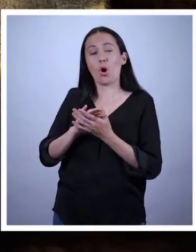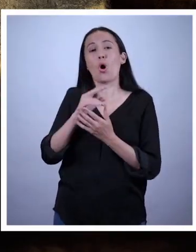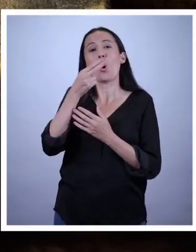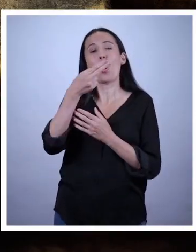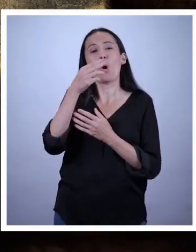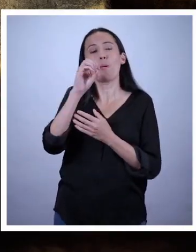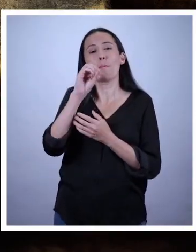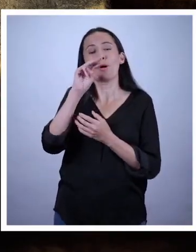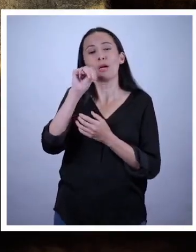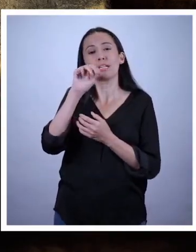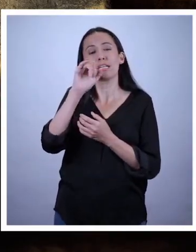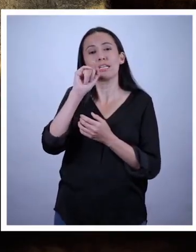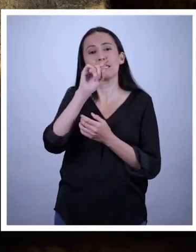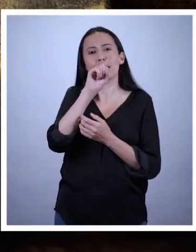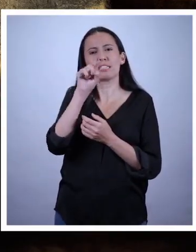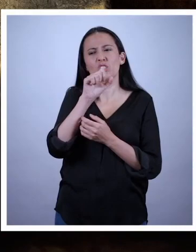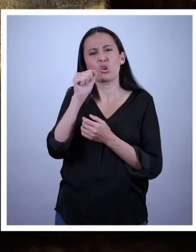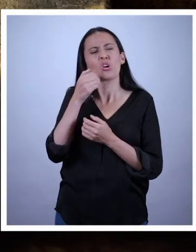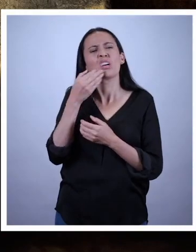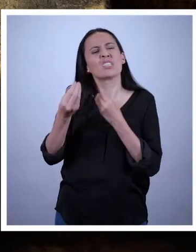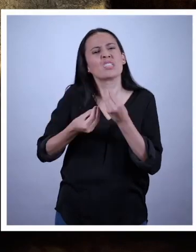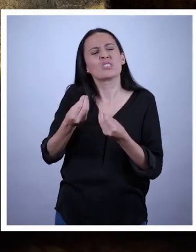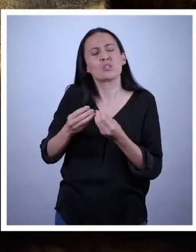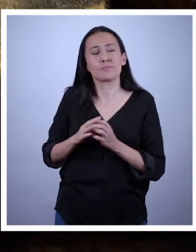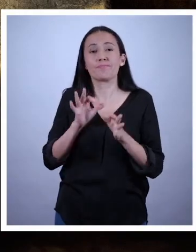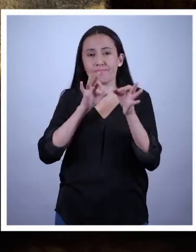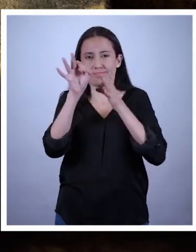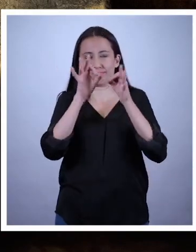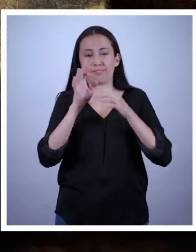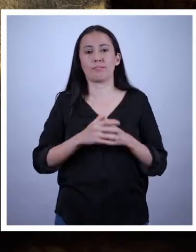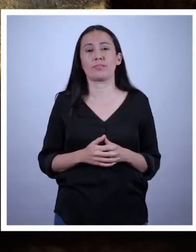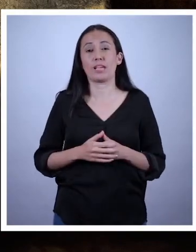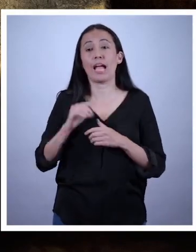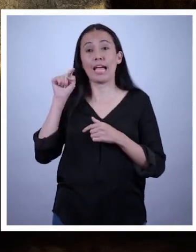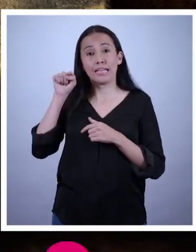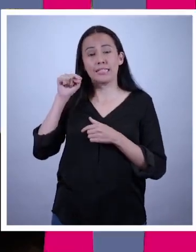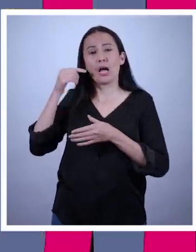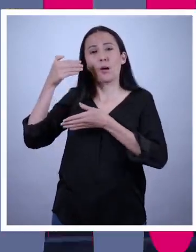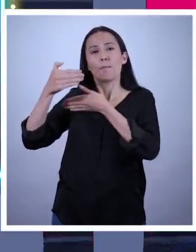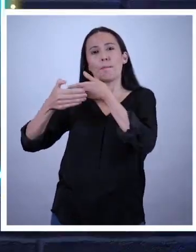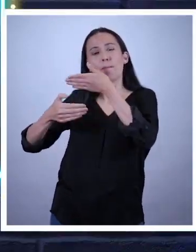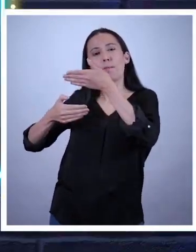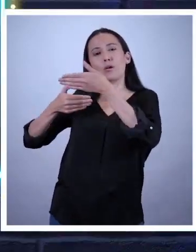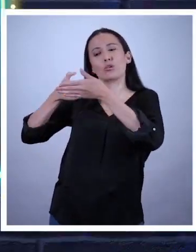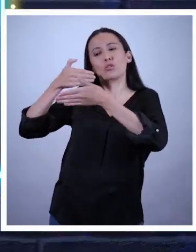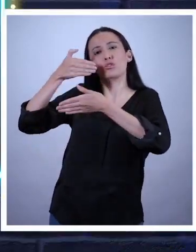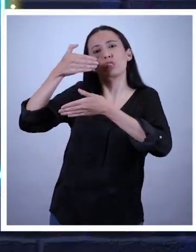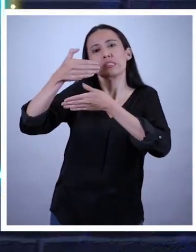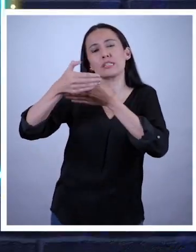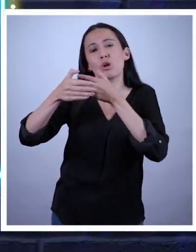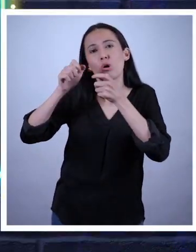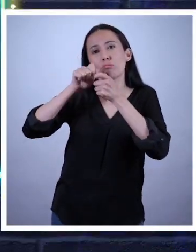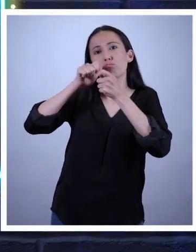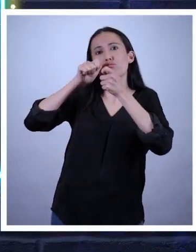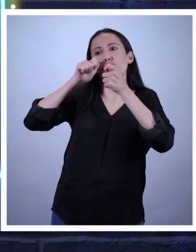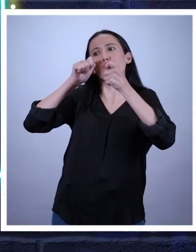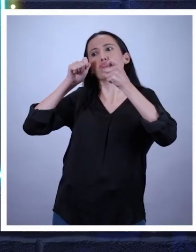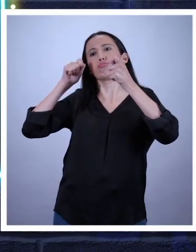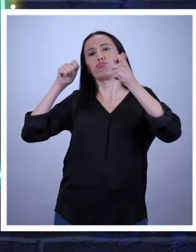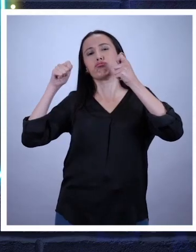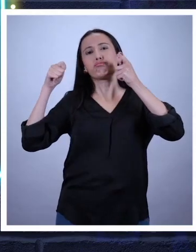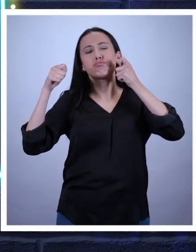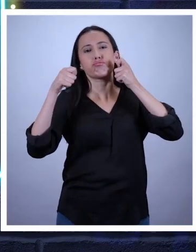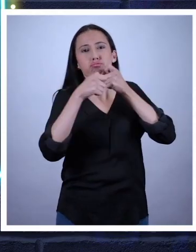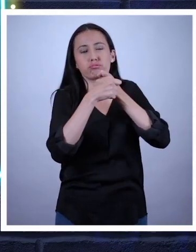organización viene gracias a la hominización. ¿Y qué es eso? Les explico. Es el proceso que transformó